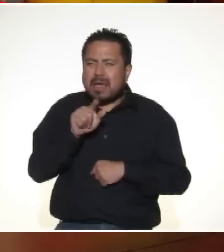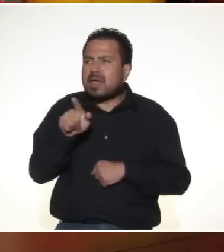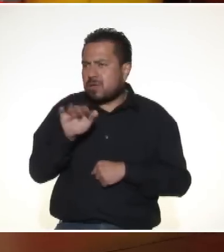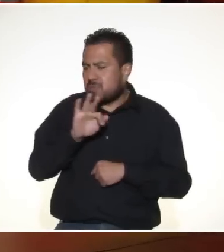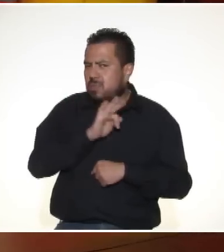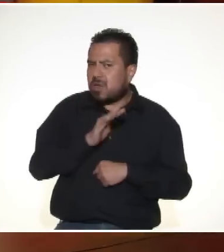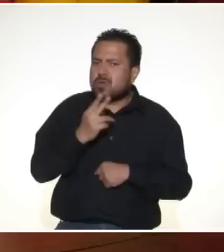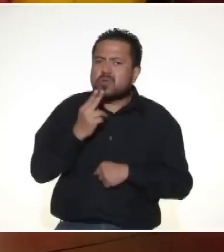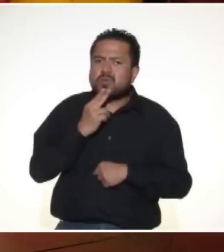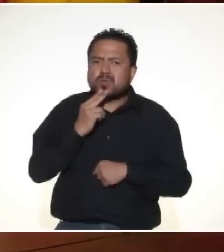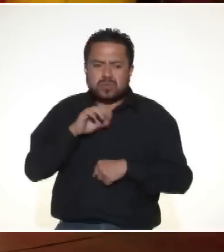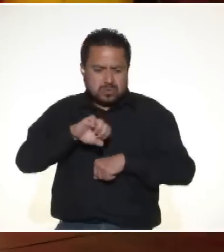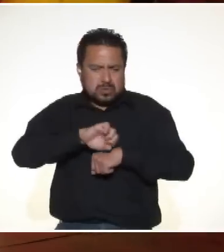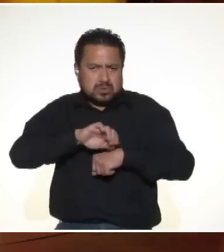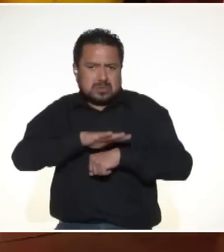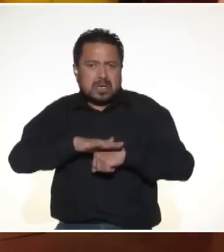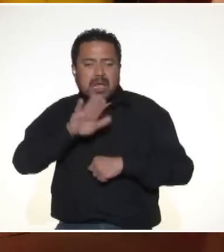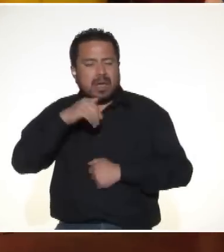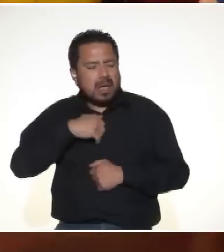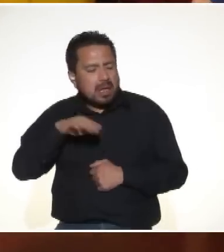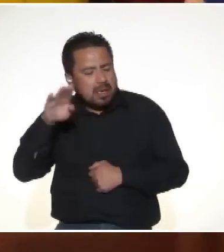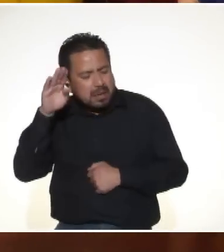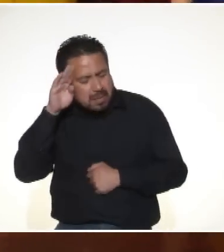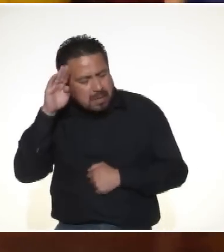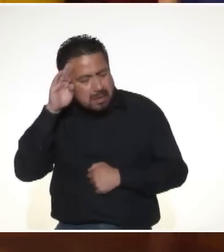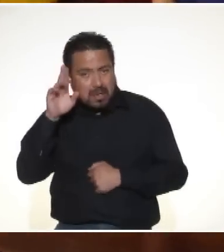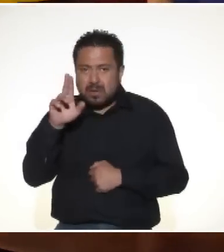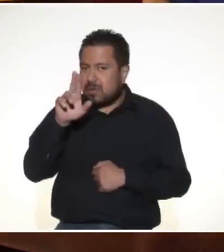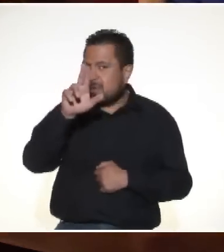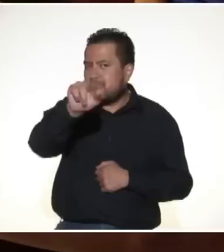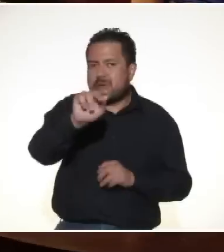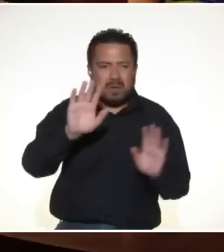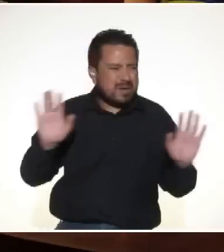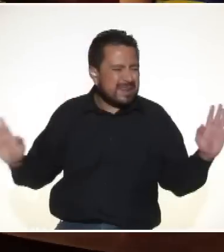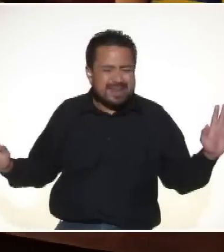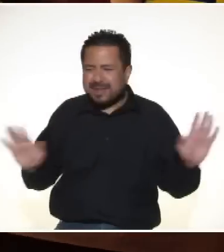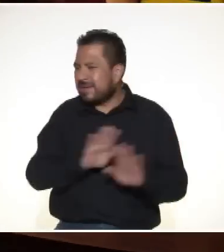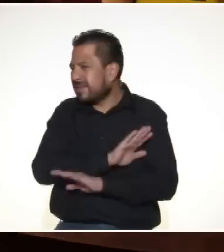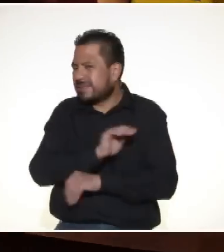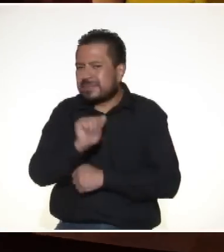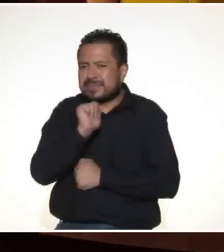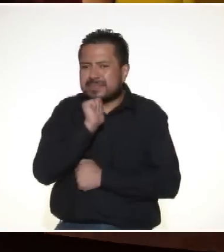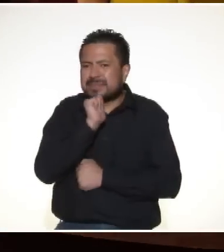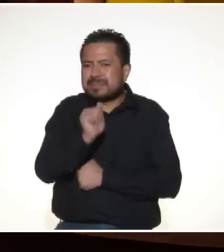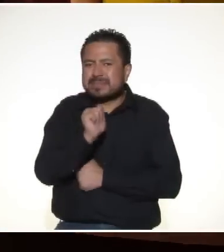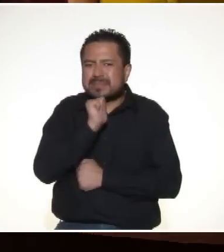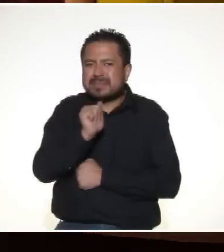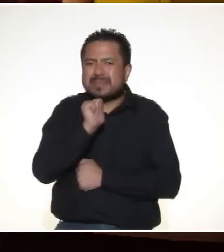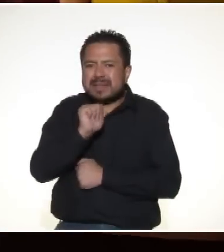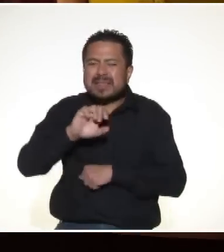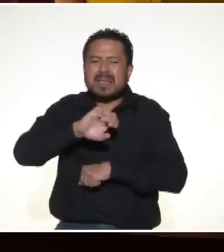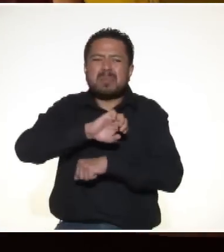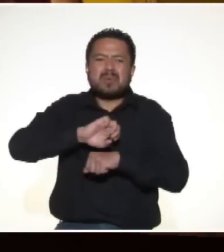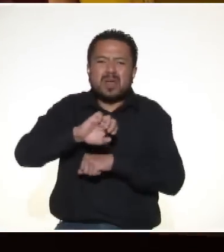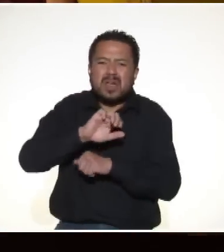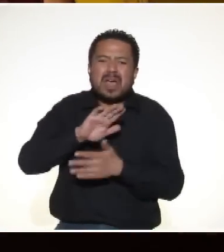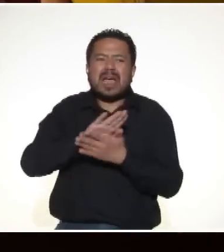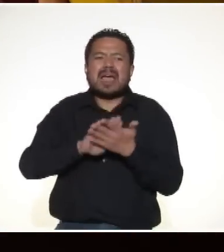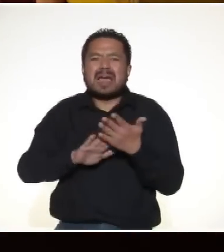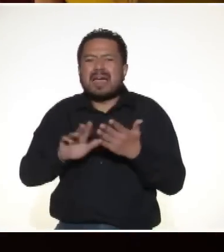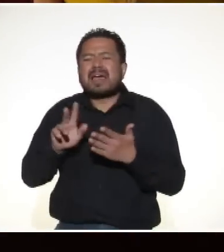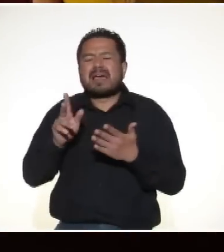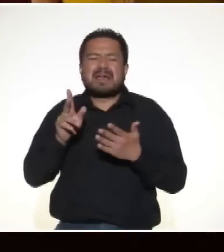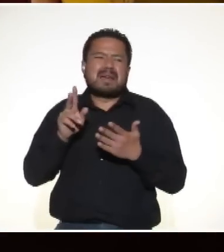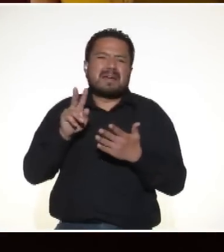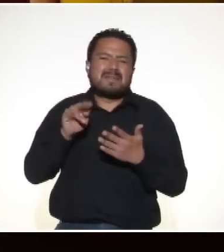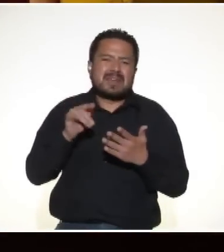usar sábila para refrescar. Déjame pensarlo, no. No, nada. No mayonesa, no mostaza, no